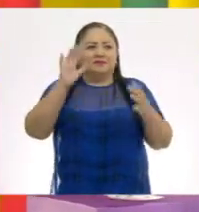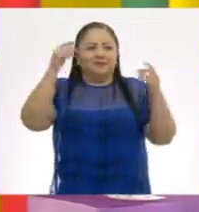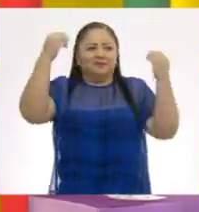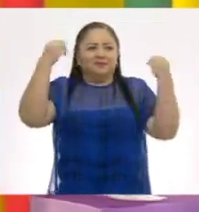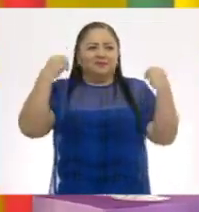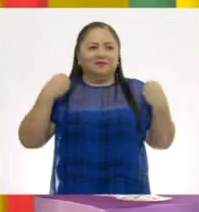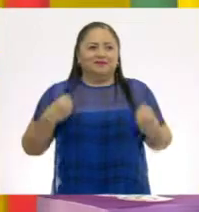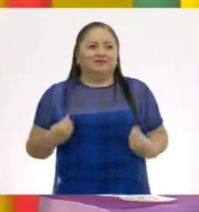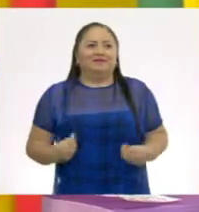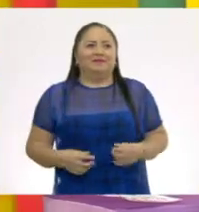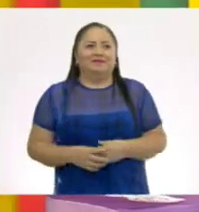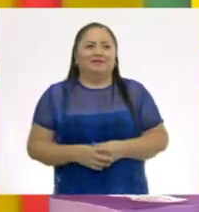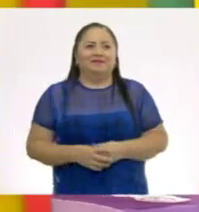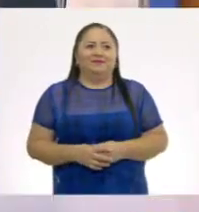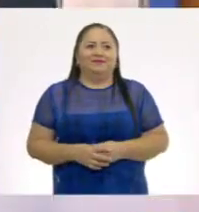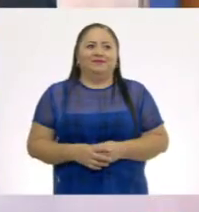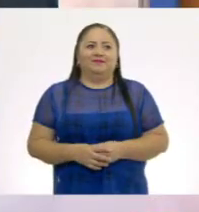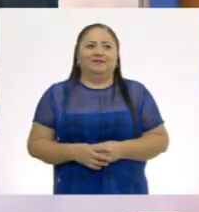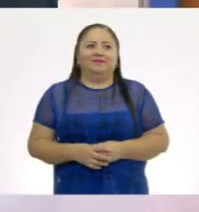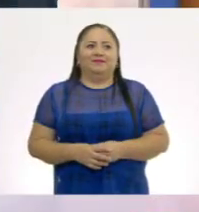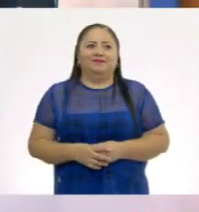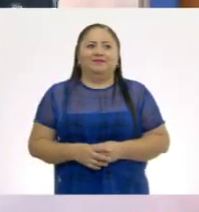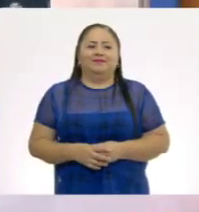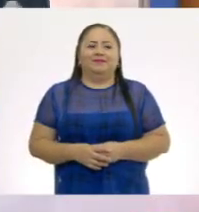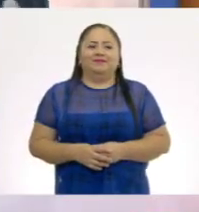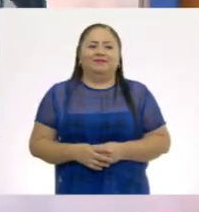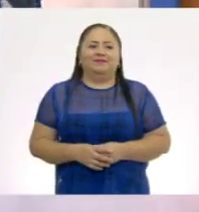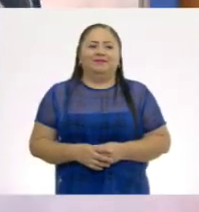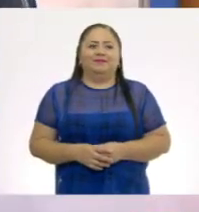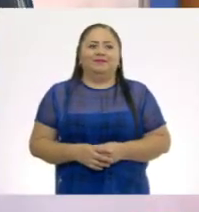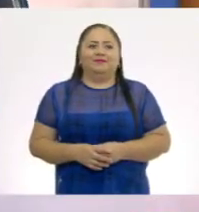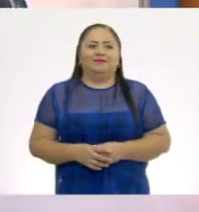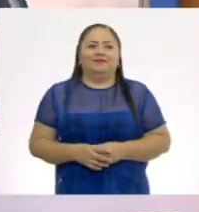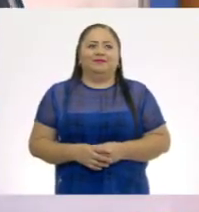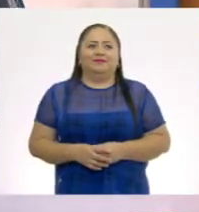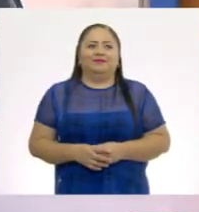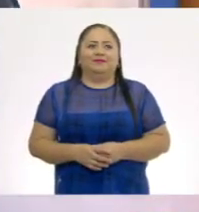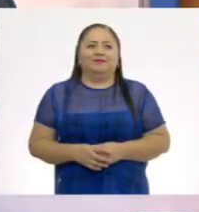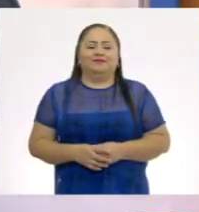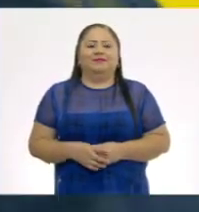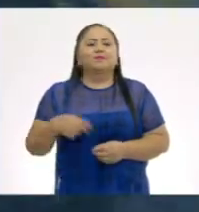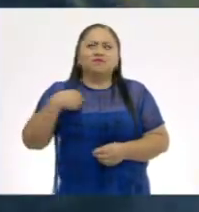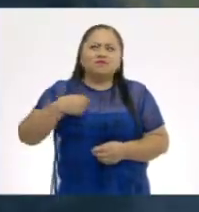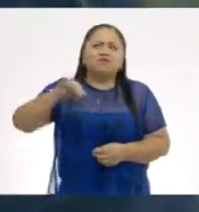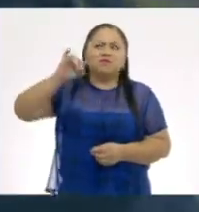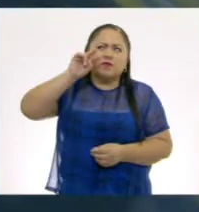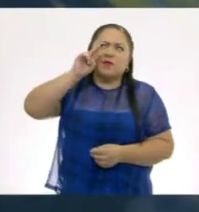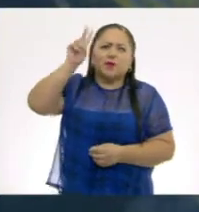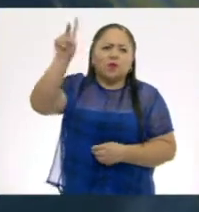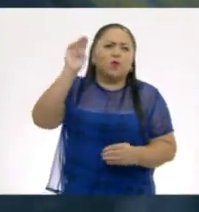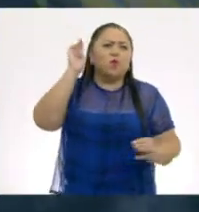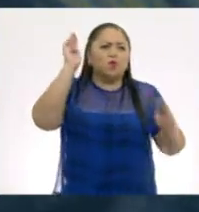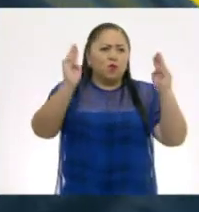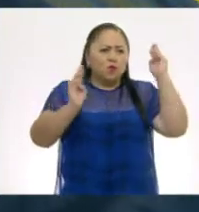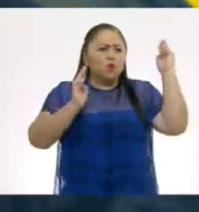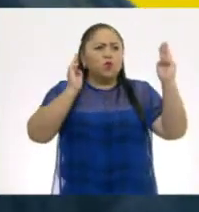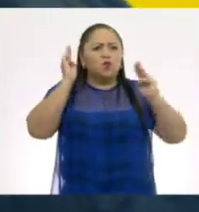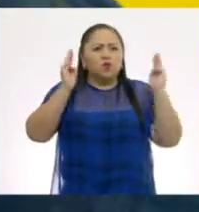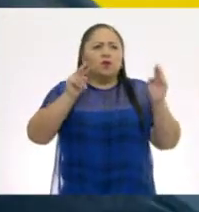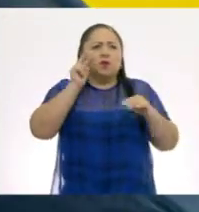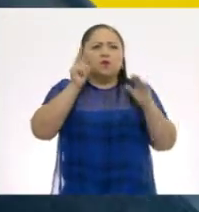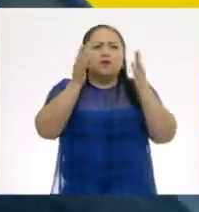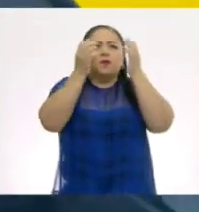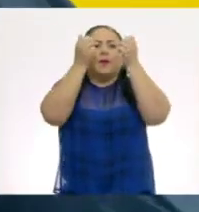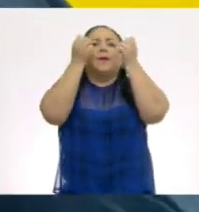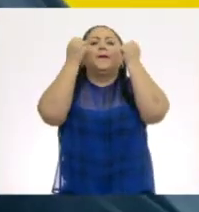burbuja, hacia un lado. Esto lo vi una vez en un museo. ¿Sí? Que te metes así